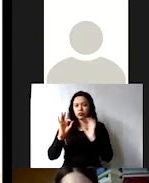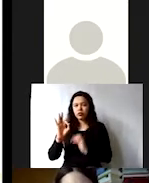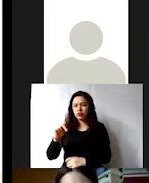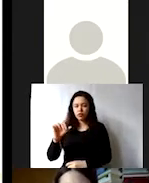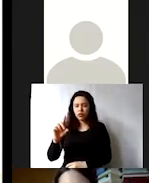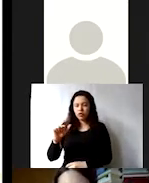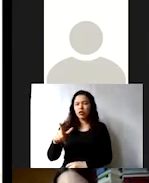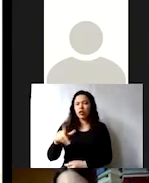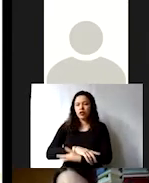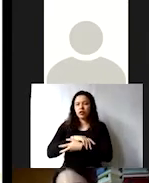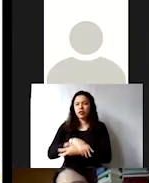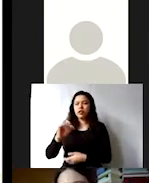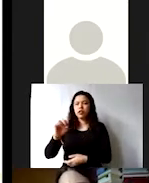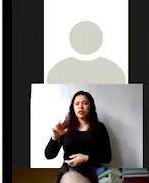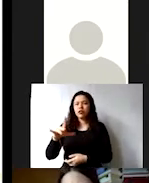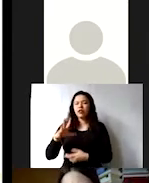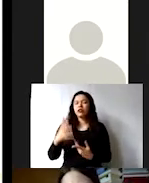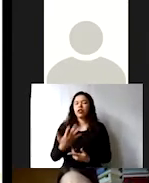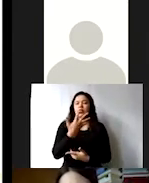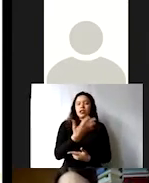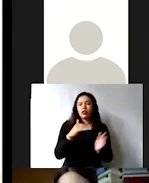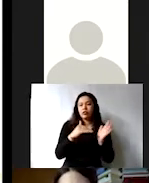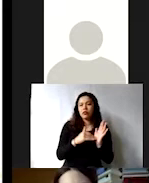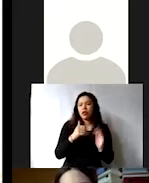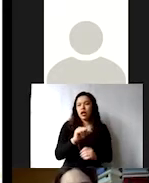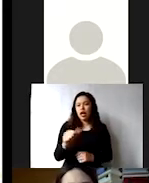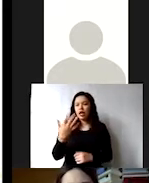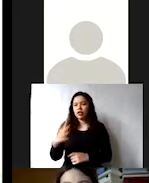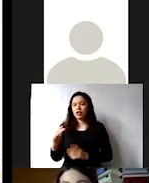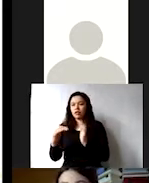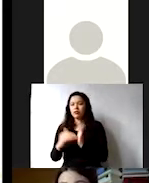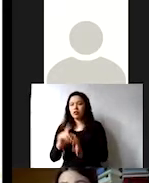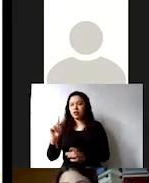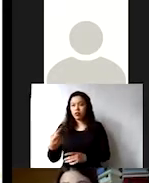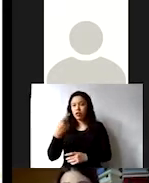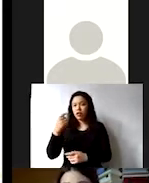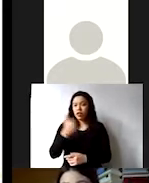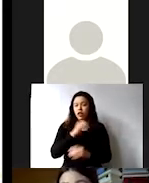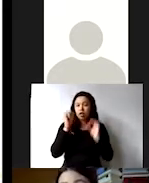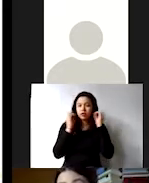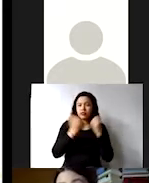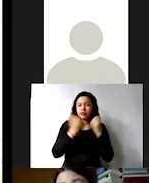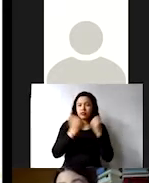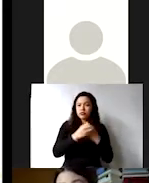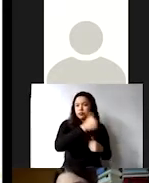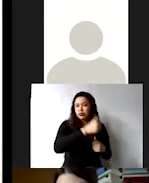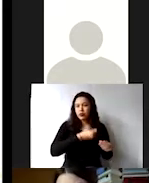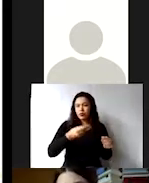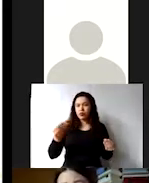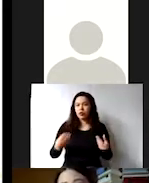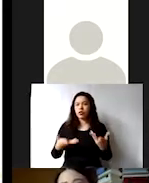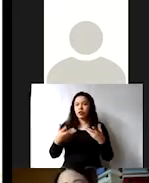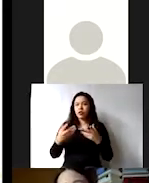como entre $5,000 a $10,000 a cada organización, apoyando organizaciones de recién